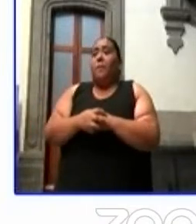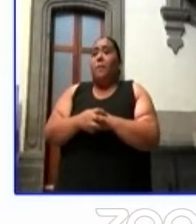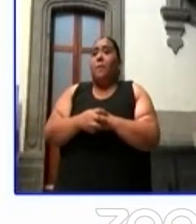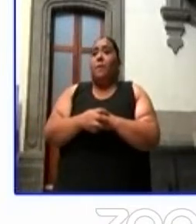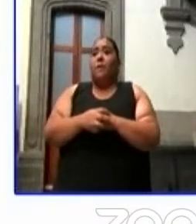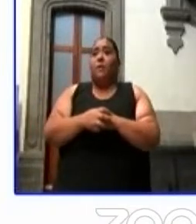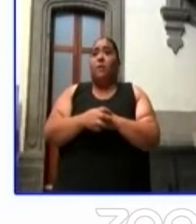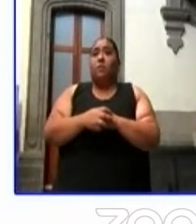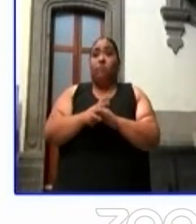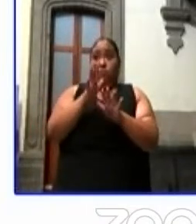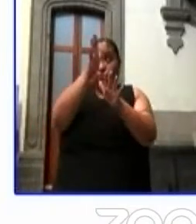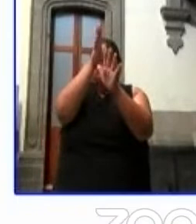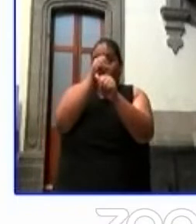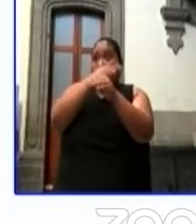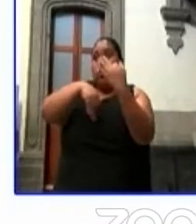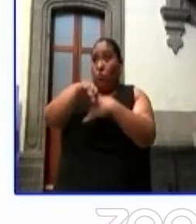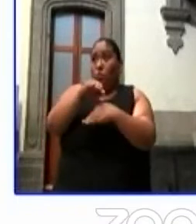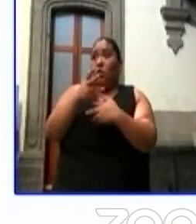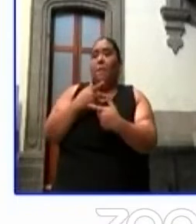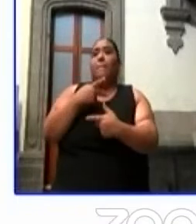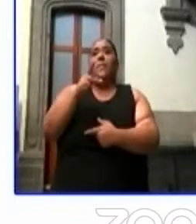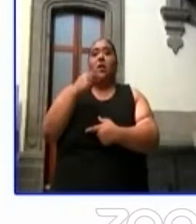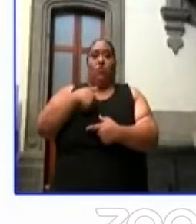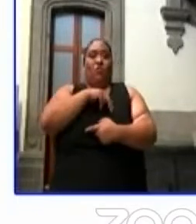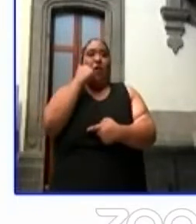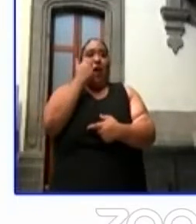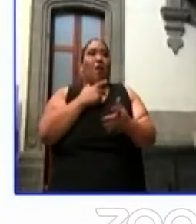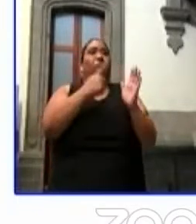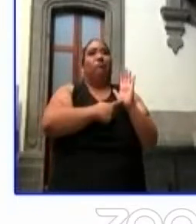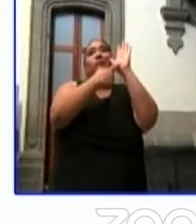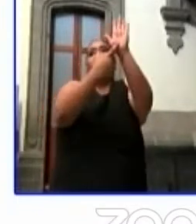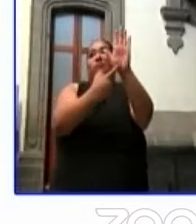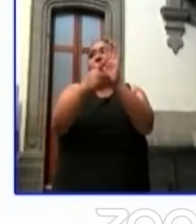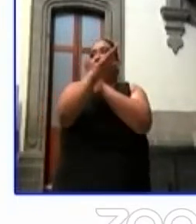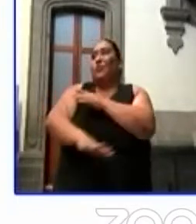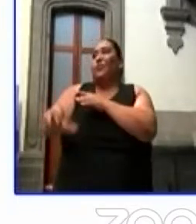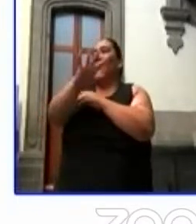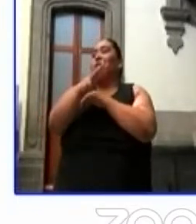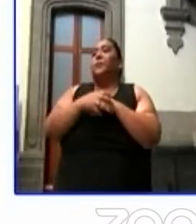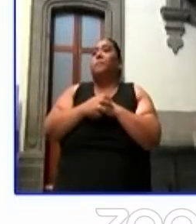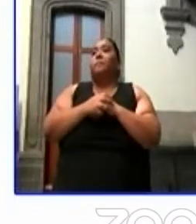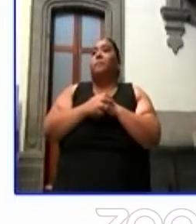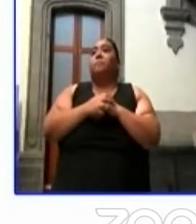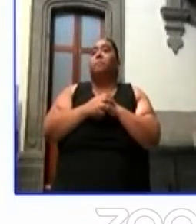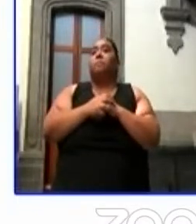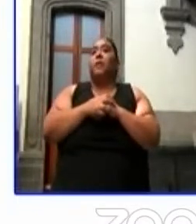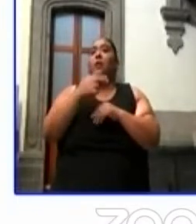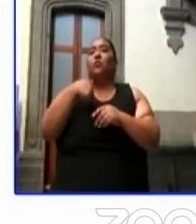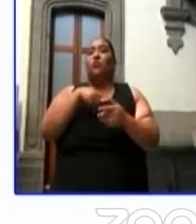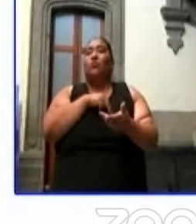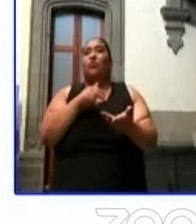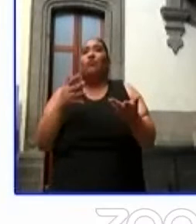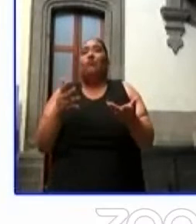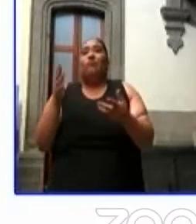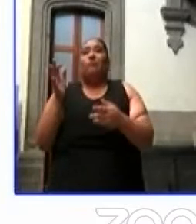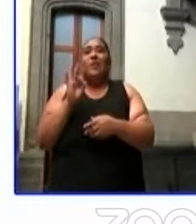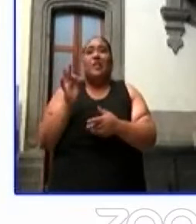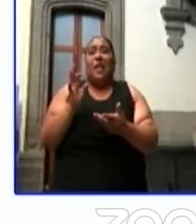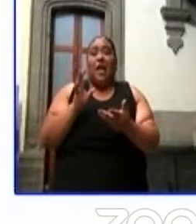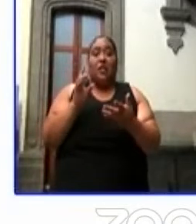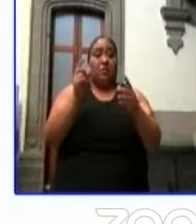¿De acuerdo? Pero queríamos llegar ya con algo aquí. Y estamos quizás tocando solo puntos claves,